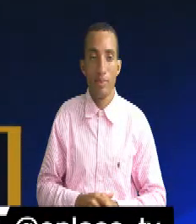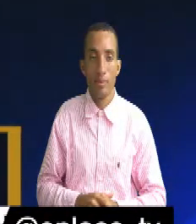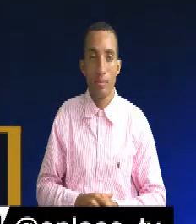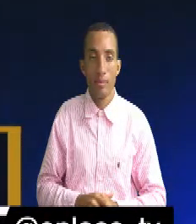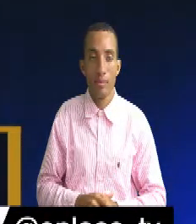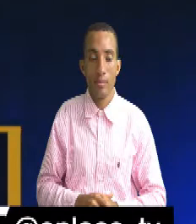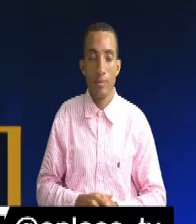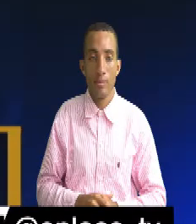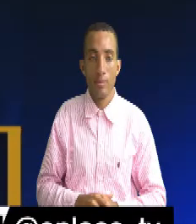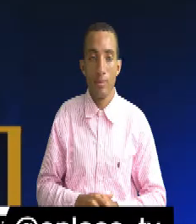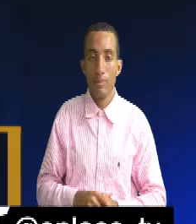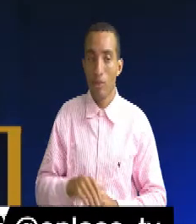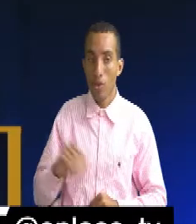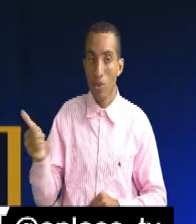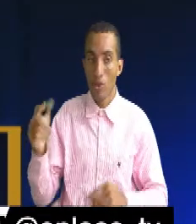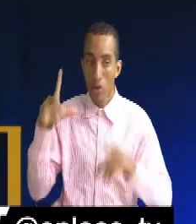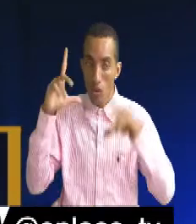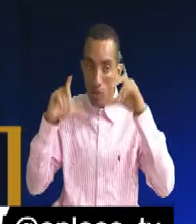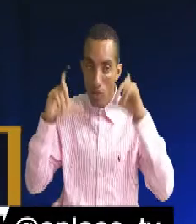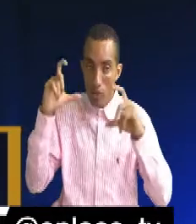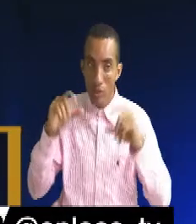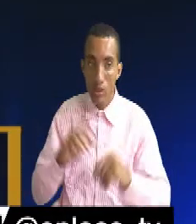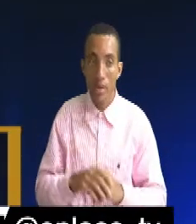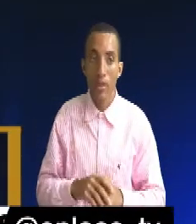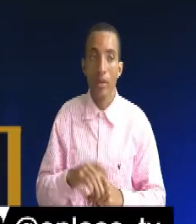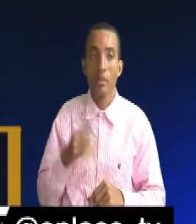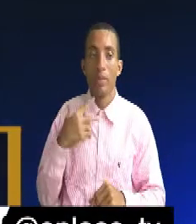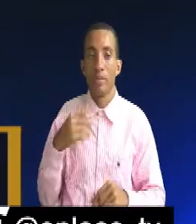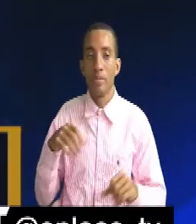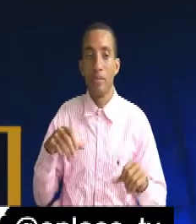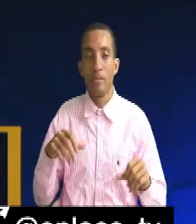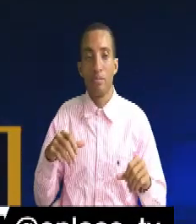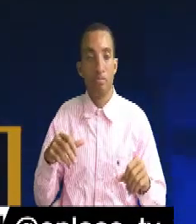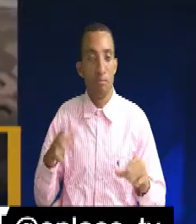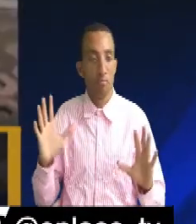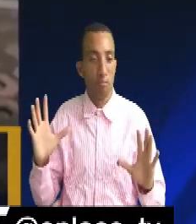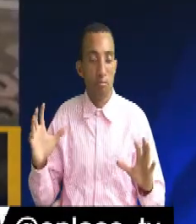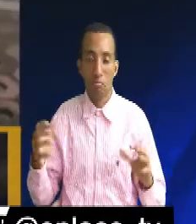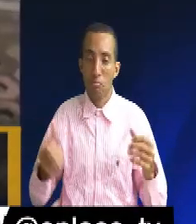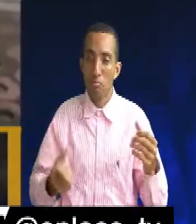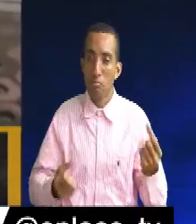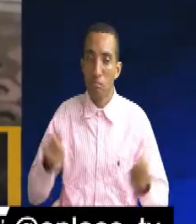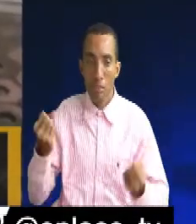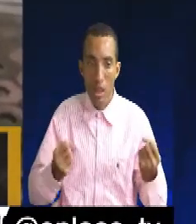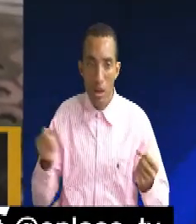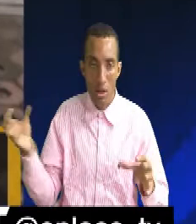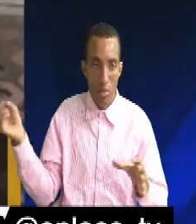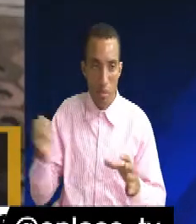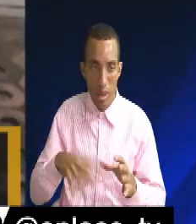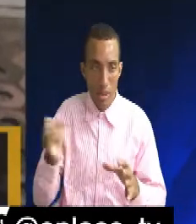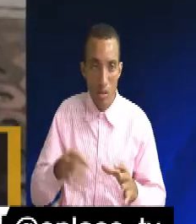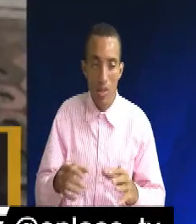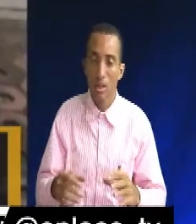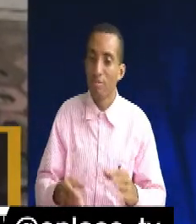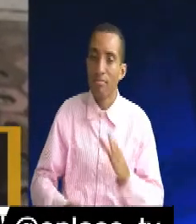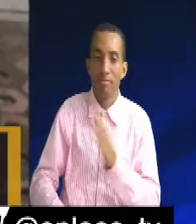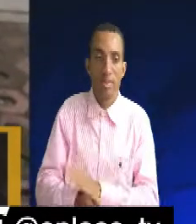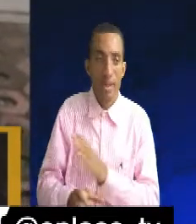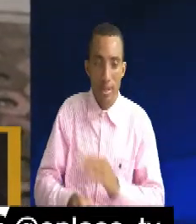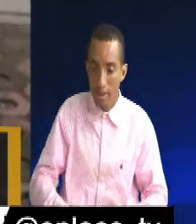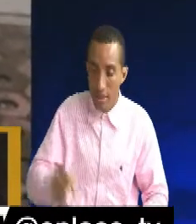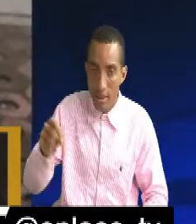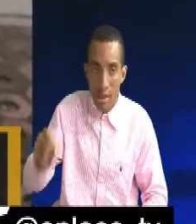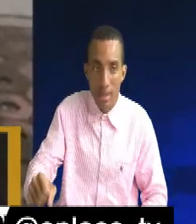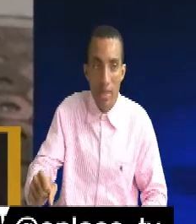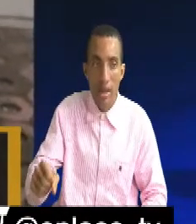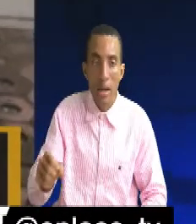En esta otra fotografía se ve cómo, luego de pasar el carro recolector por el sector comercial, siguen sacando la basura frente a un reconocido banco